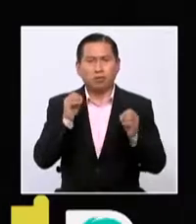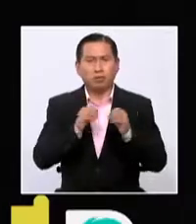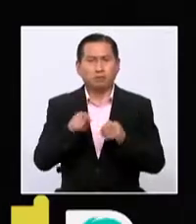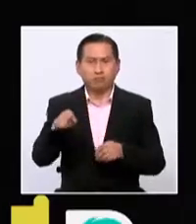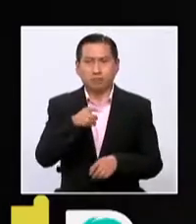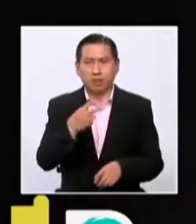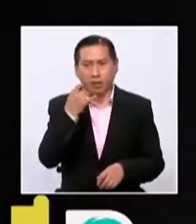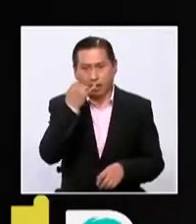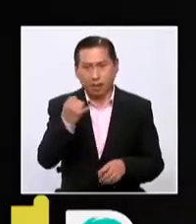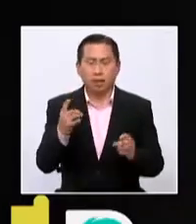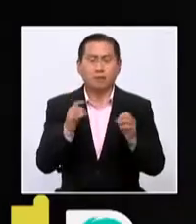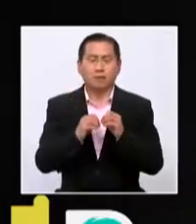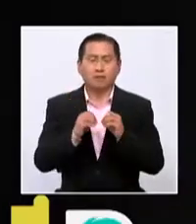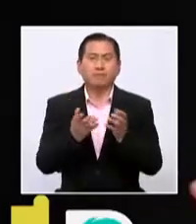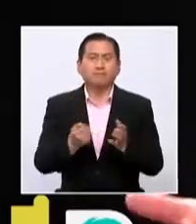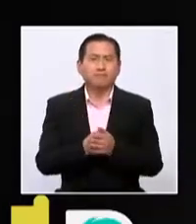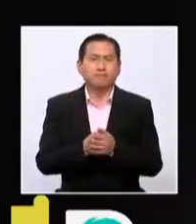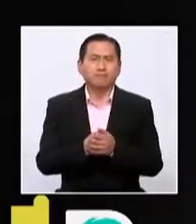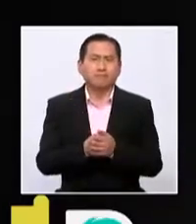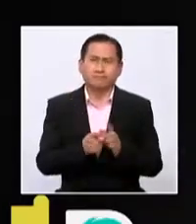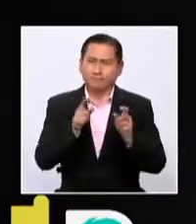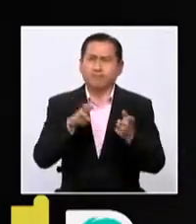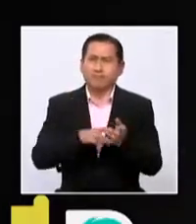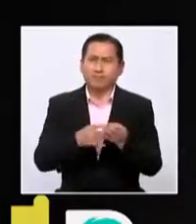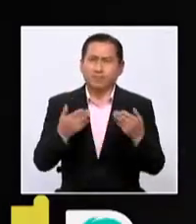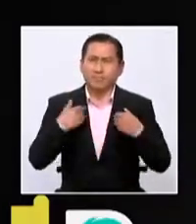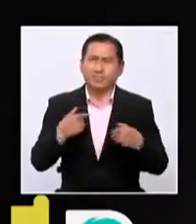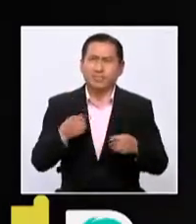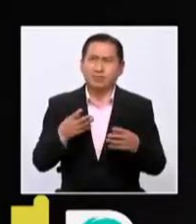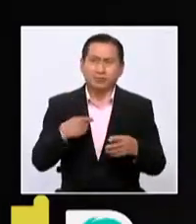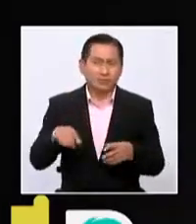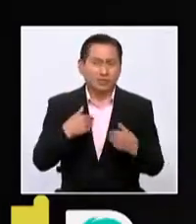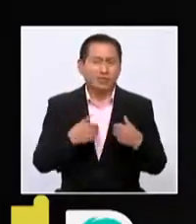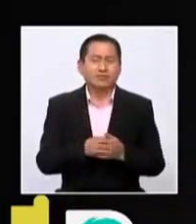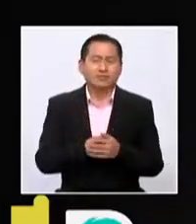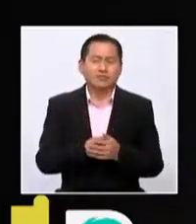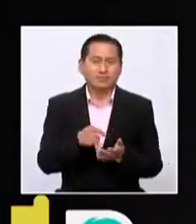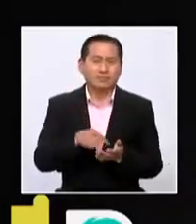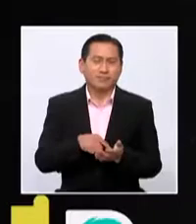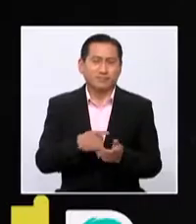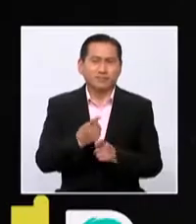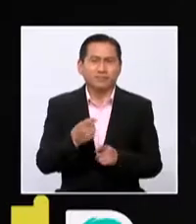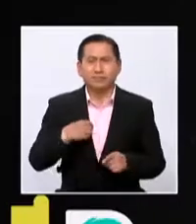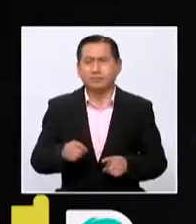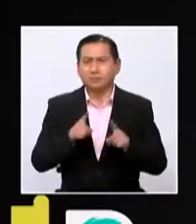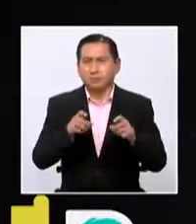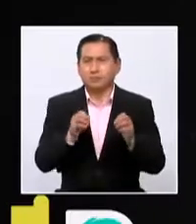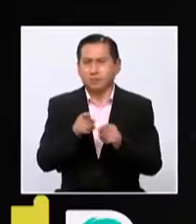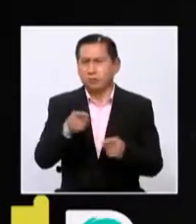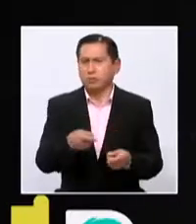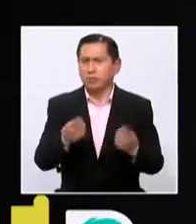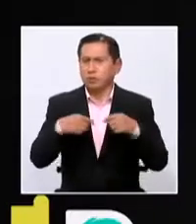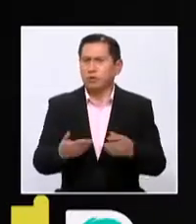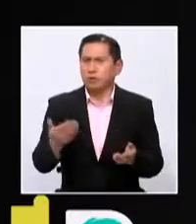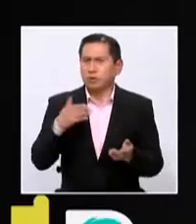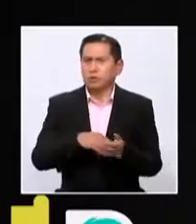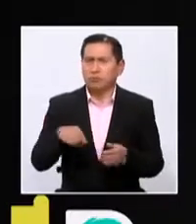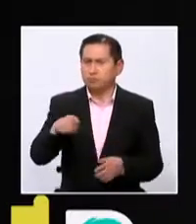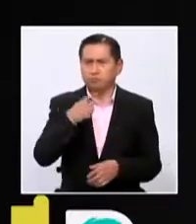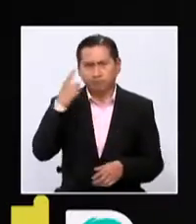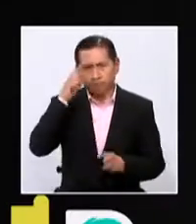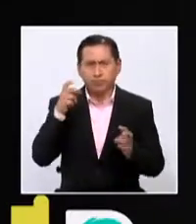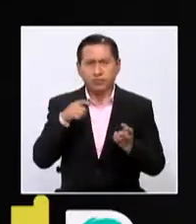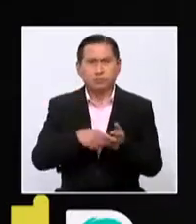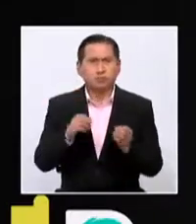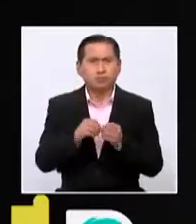enamora diariamente. Y bueno, por eso hemos pasado muchos. En esa medida, mi pregunta, ¿van a volver? ¿Tienen en mente